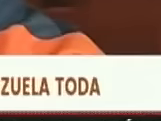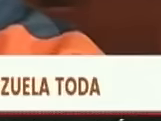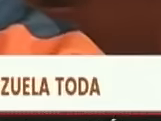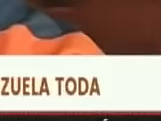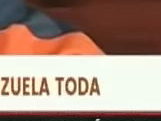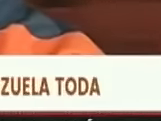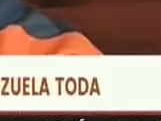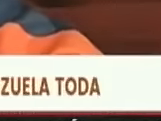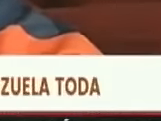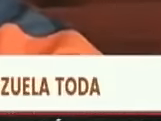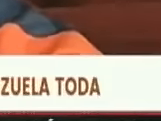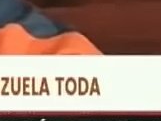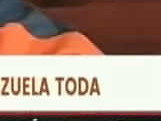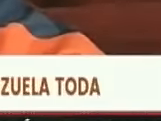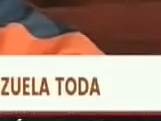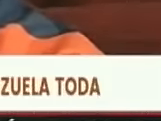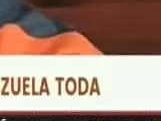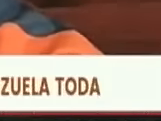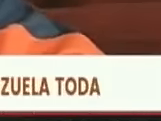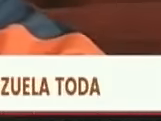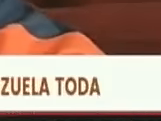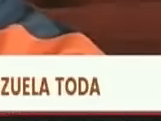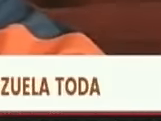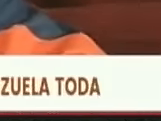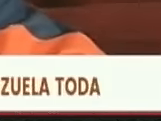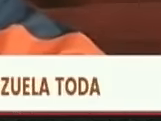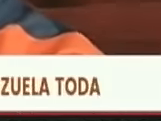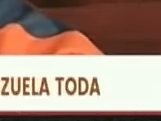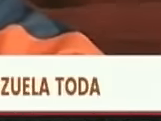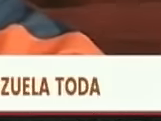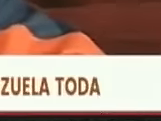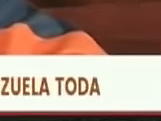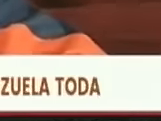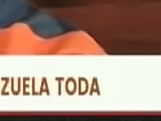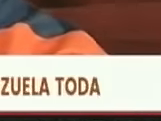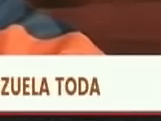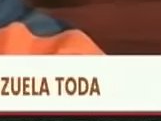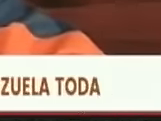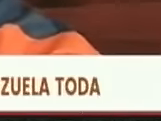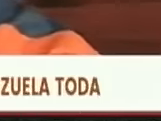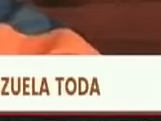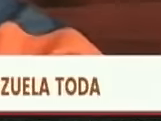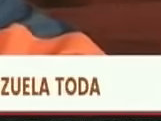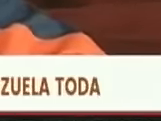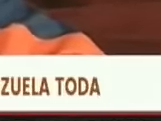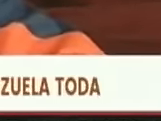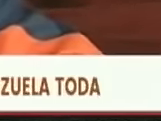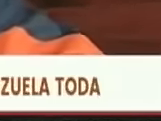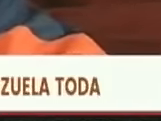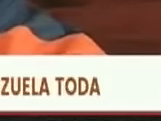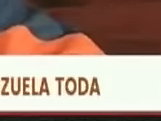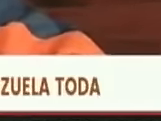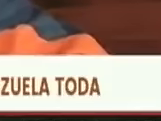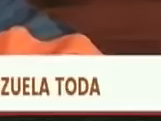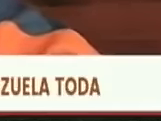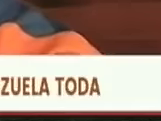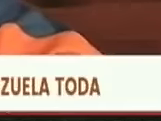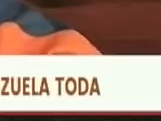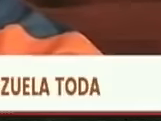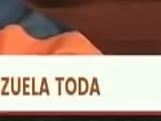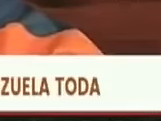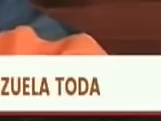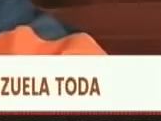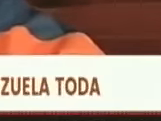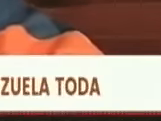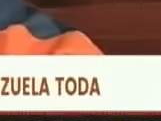eh diosdado cabello del Comando de campaña también hablaba un poco bueno inmediatamente vamos a colocar la división